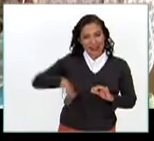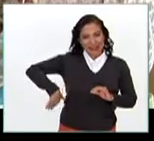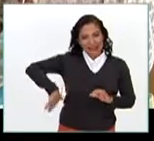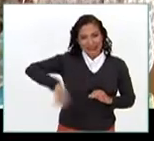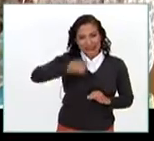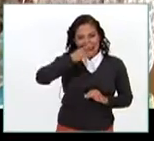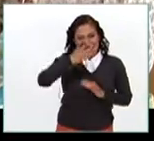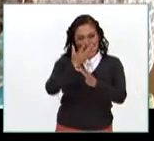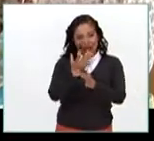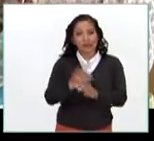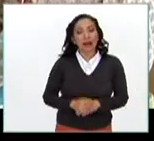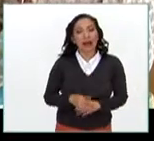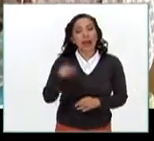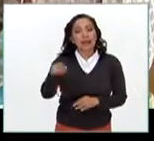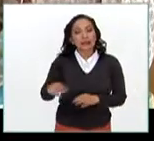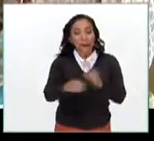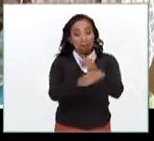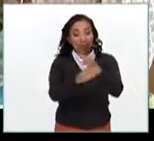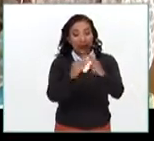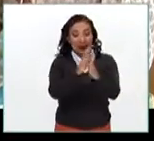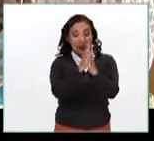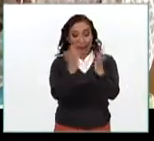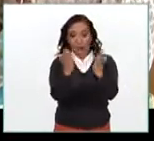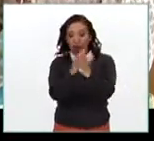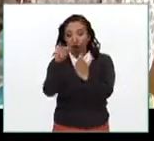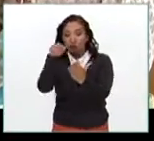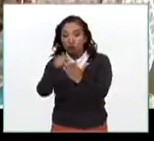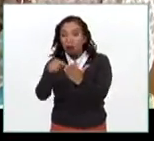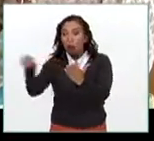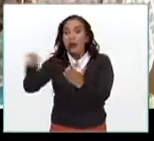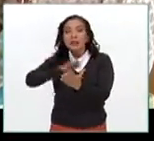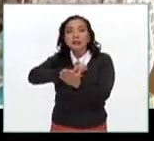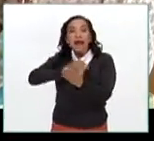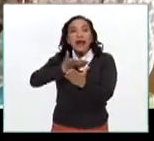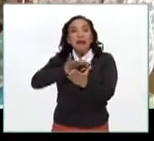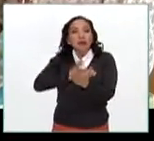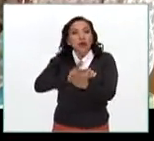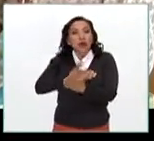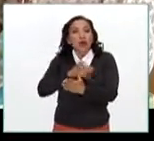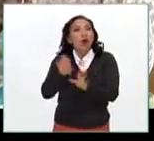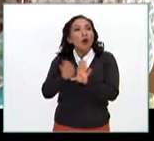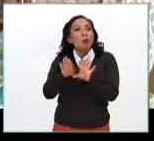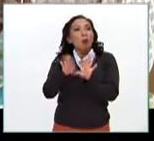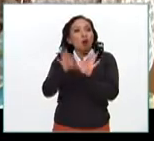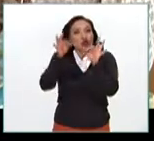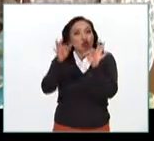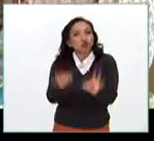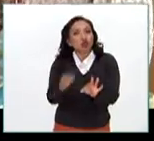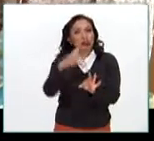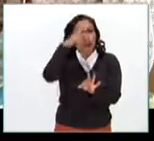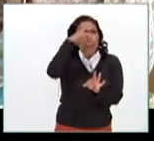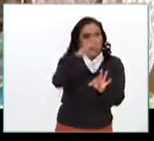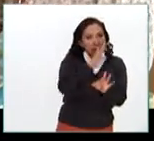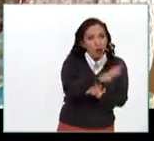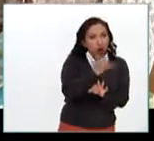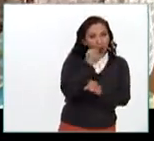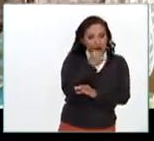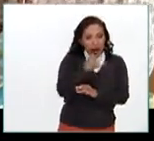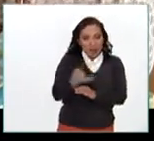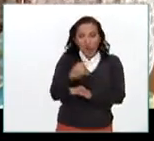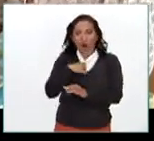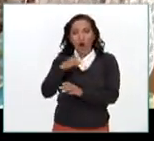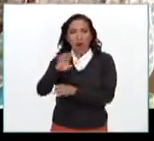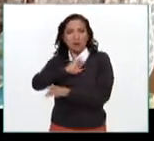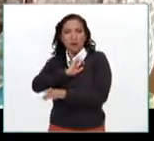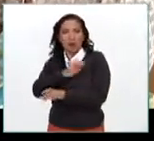acabas de mencionar, que es material hecho desde un español que es bastante neutro. Es el español de México, el español